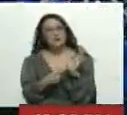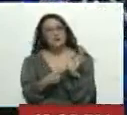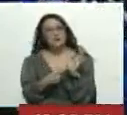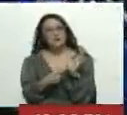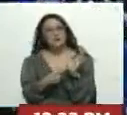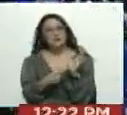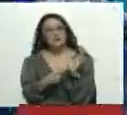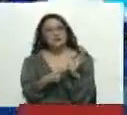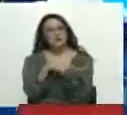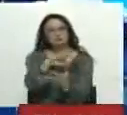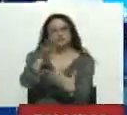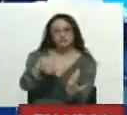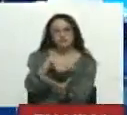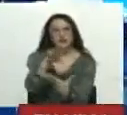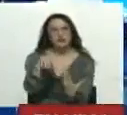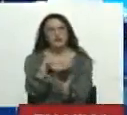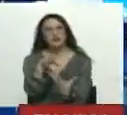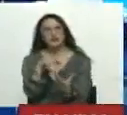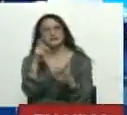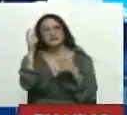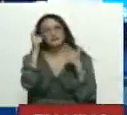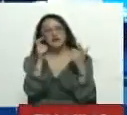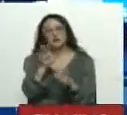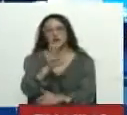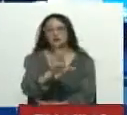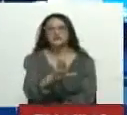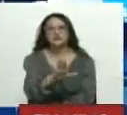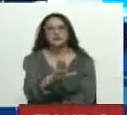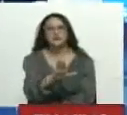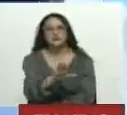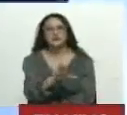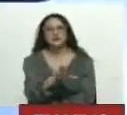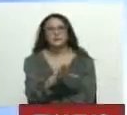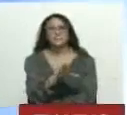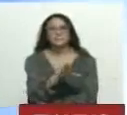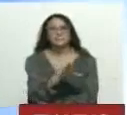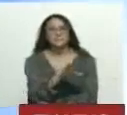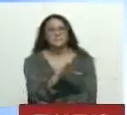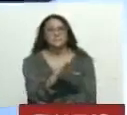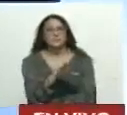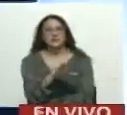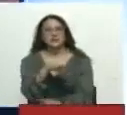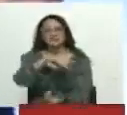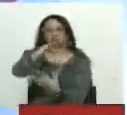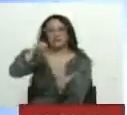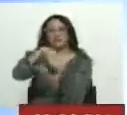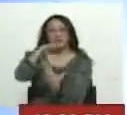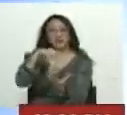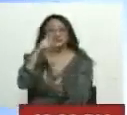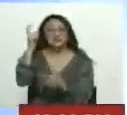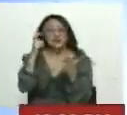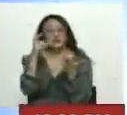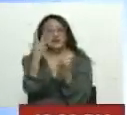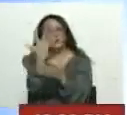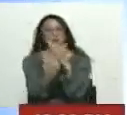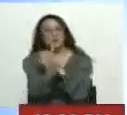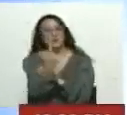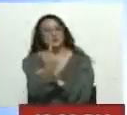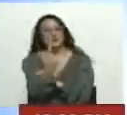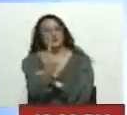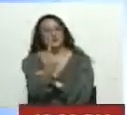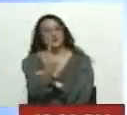ese Torbellino que que hacía que que poder configurar ese Torbellino en una en una sola cosa no